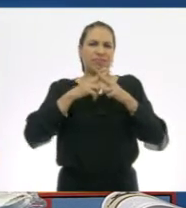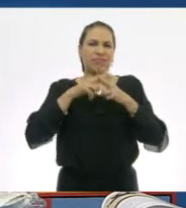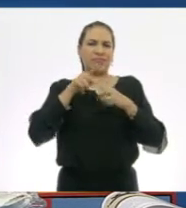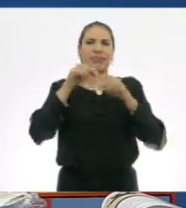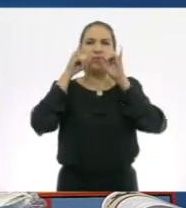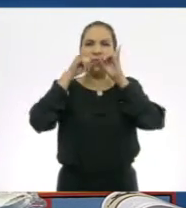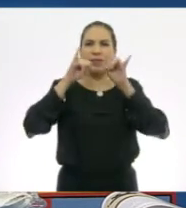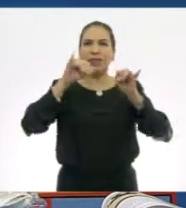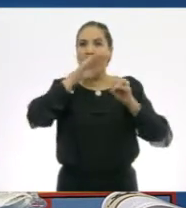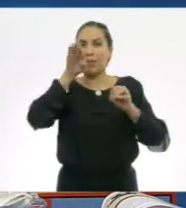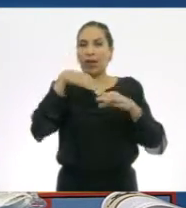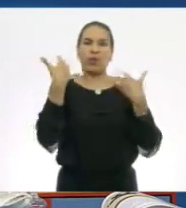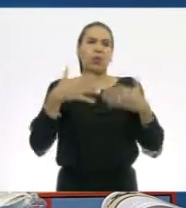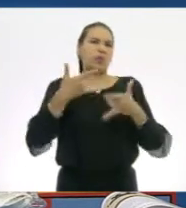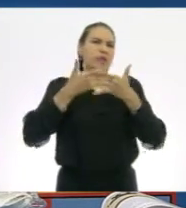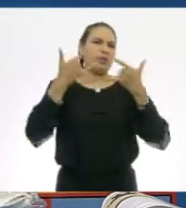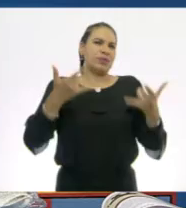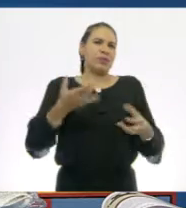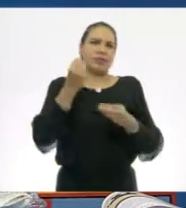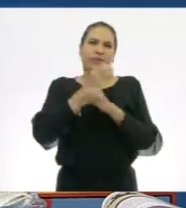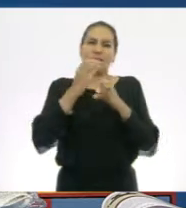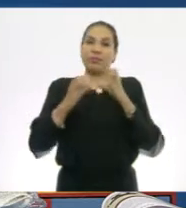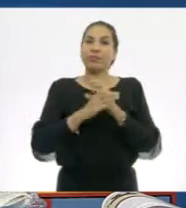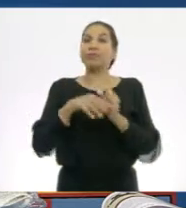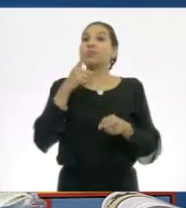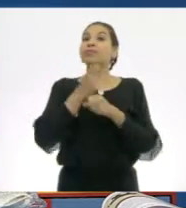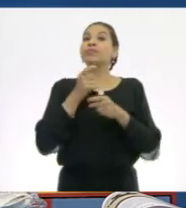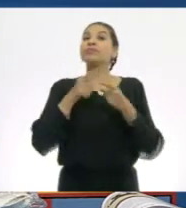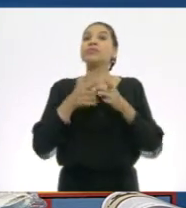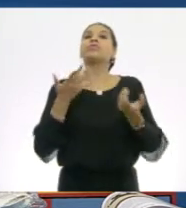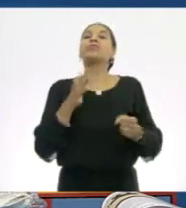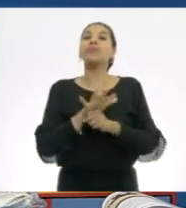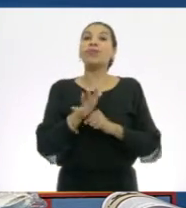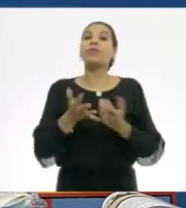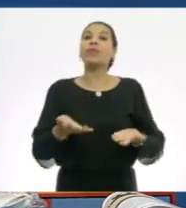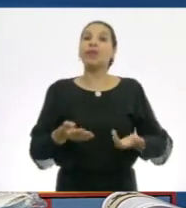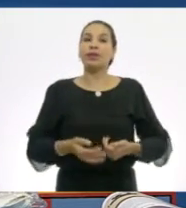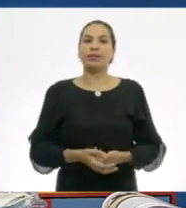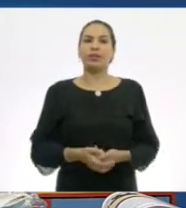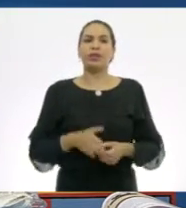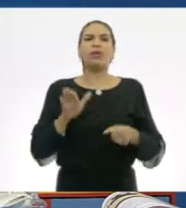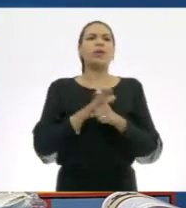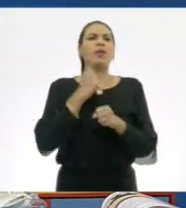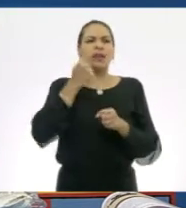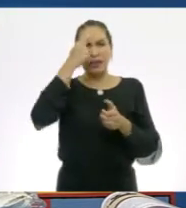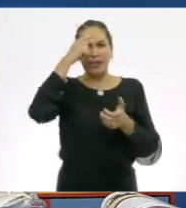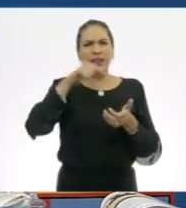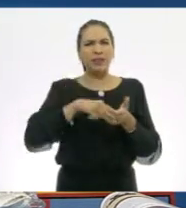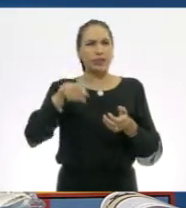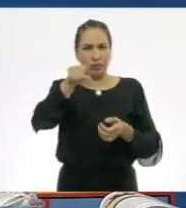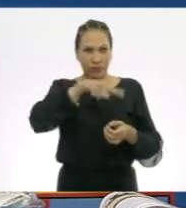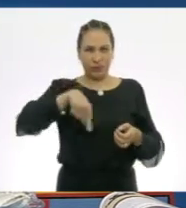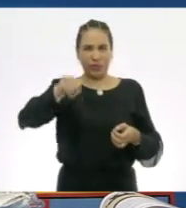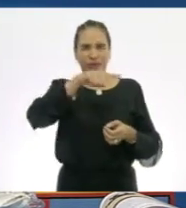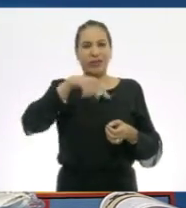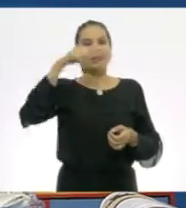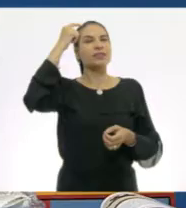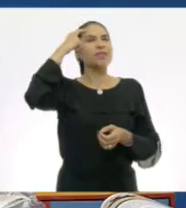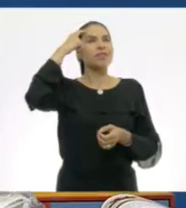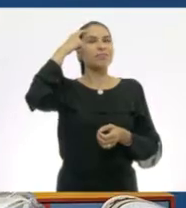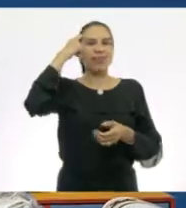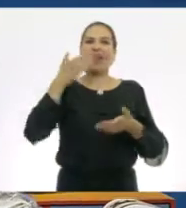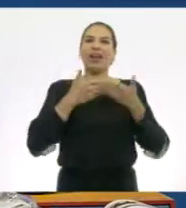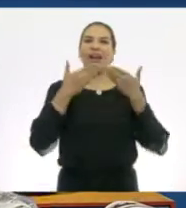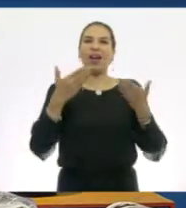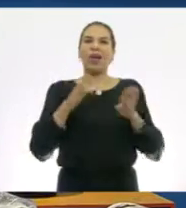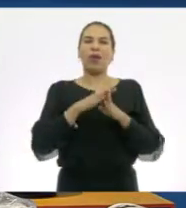contar muchísimas cosas. Y la primera es, ¿por qué creen ustedes, piensen que somos